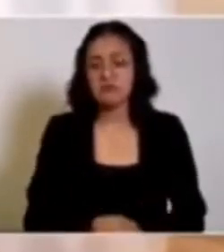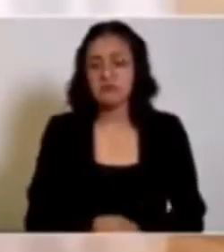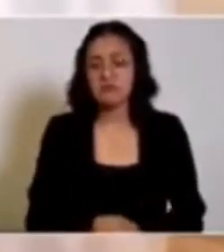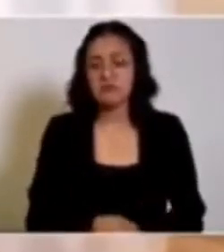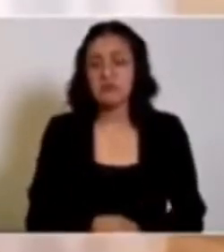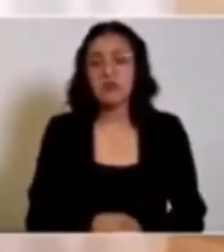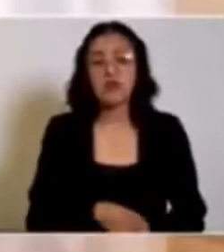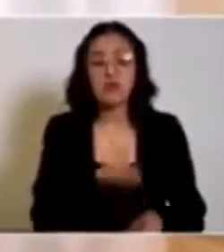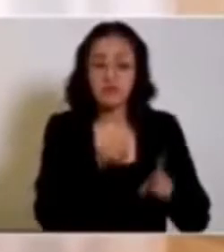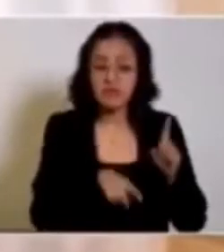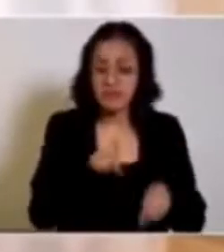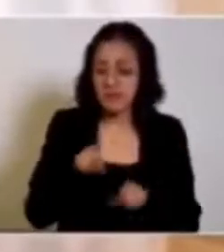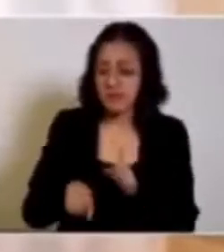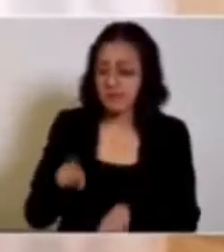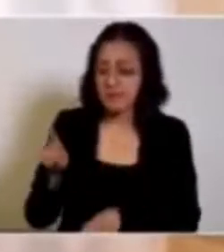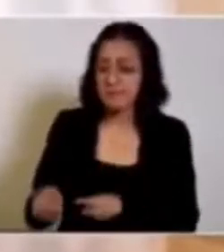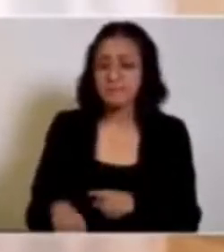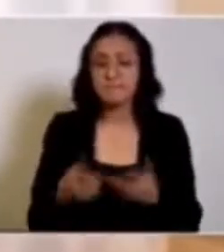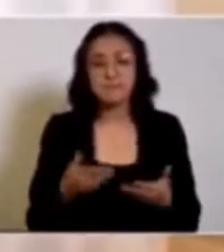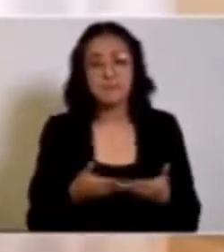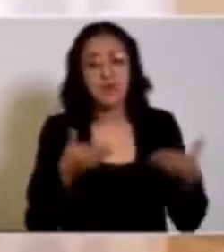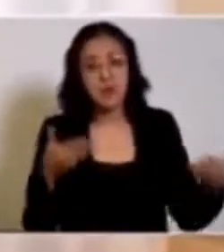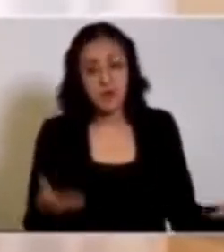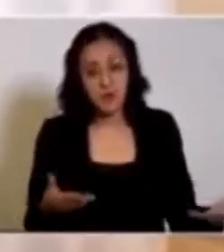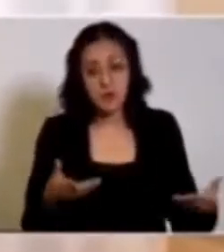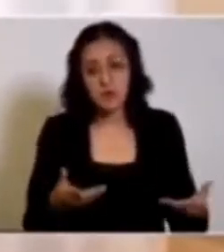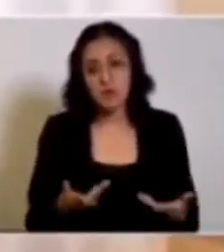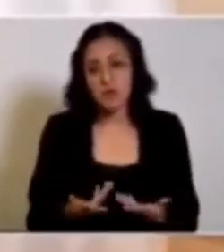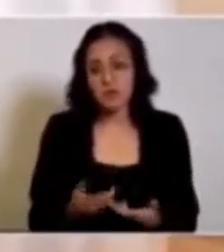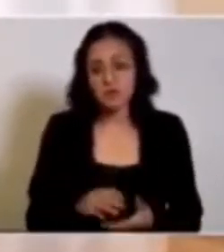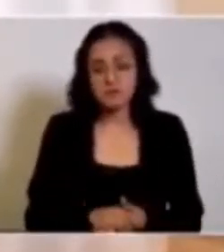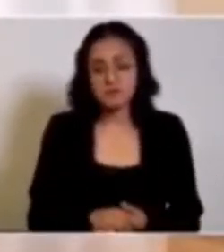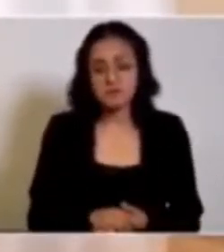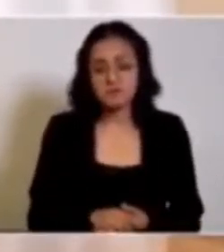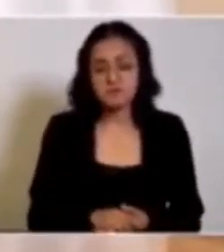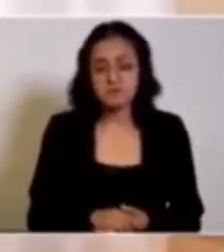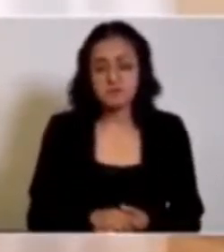dependiendo del escenario que se presente